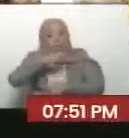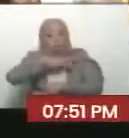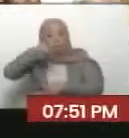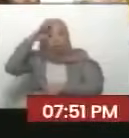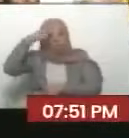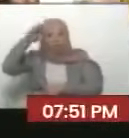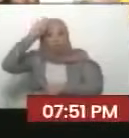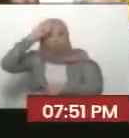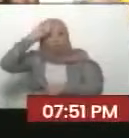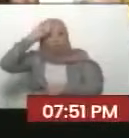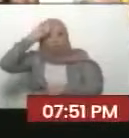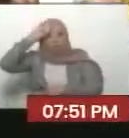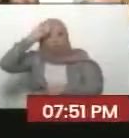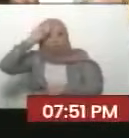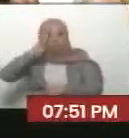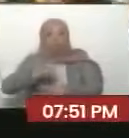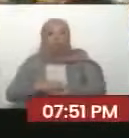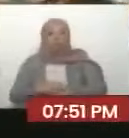cubana.